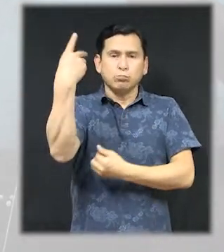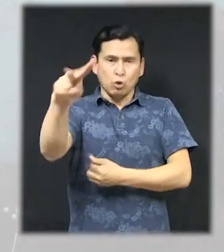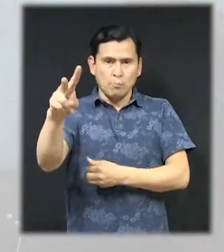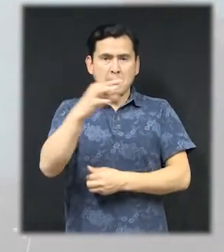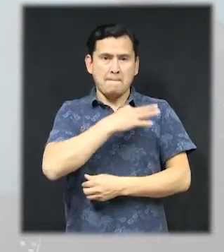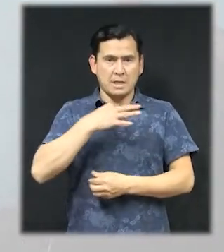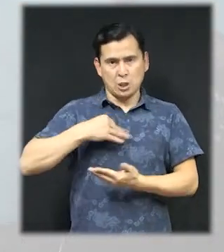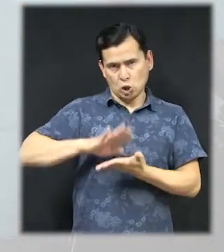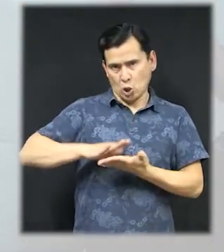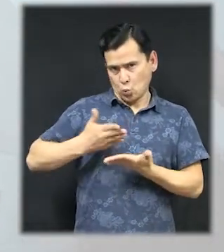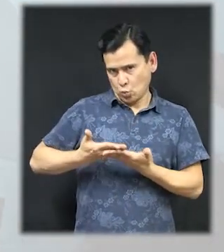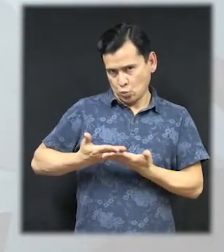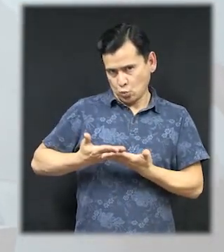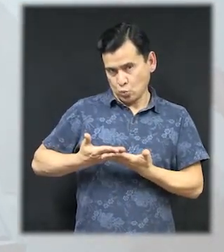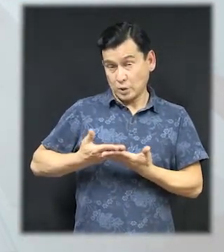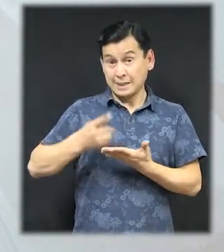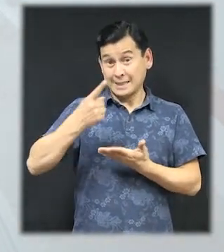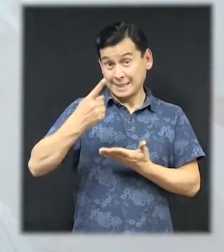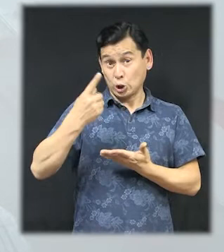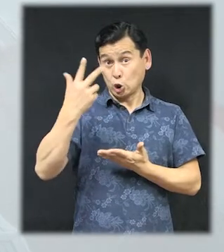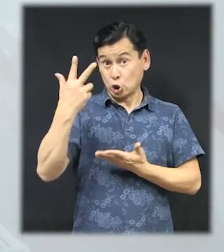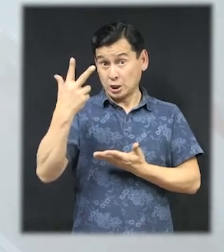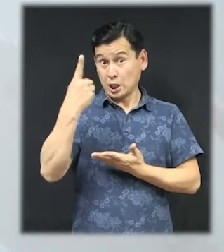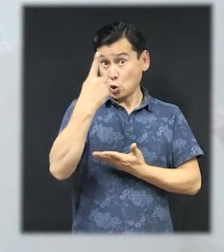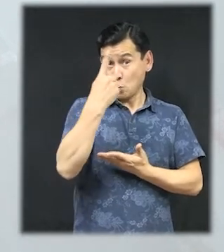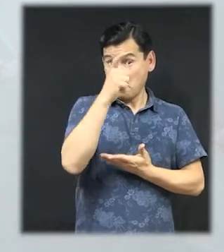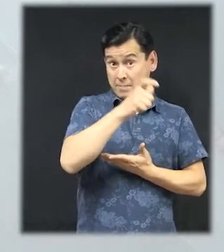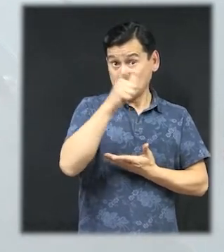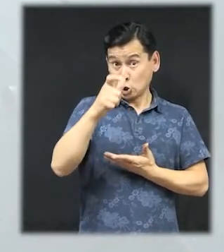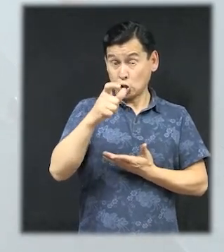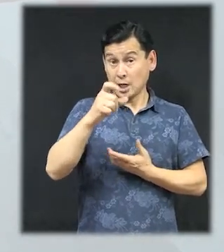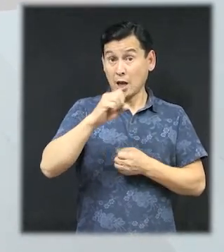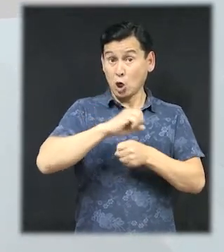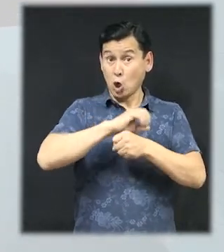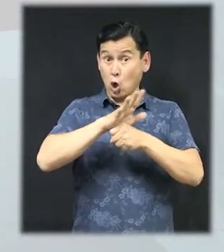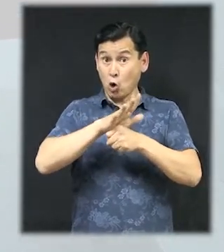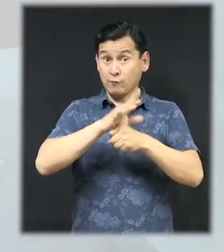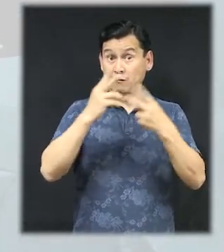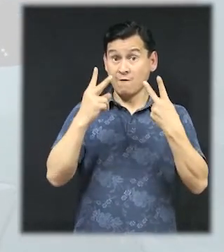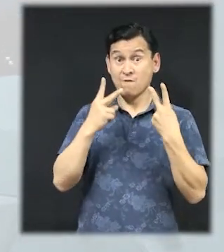Salud. Estos 181 pacientes corresponden a pacientes trasladados